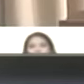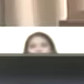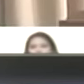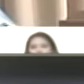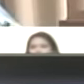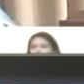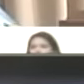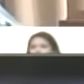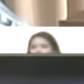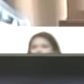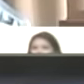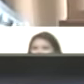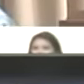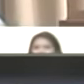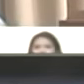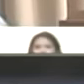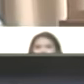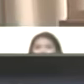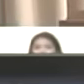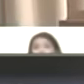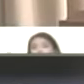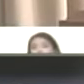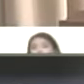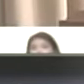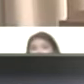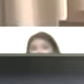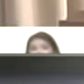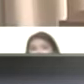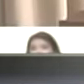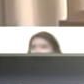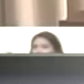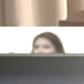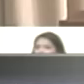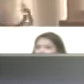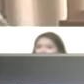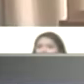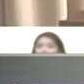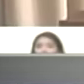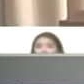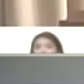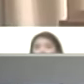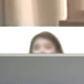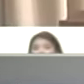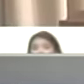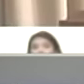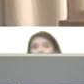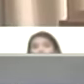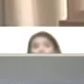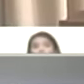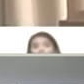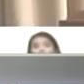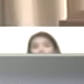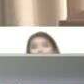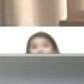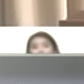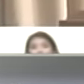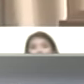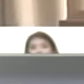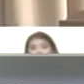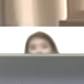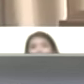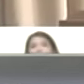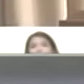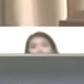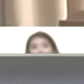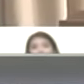maquinaria y equipo. Son muy costosos. El último situación que hubo, de la cual hubo dos detenidos en la estación de Santa Clara en el